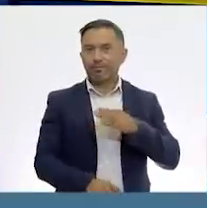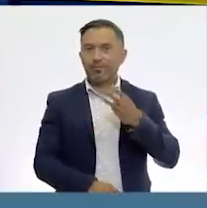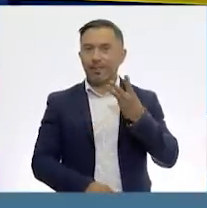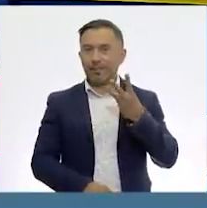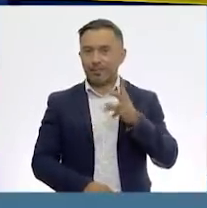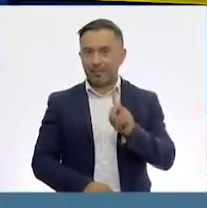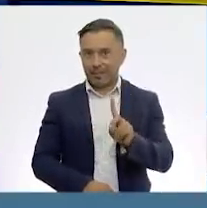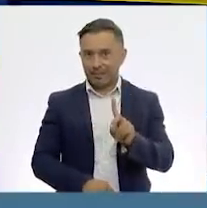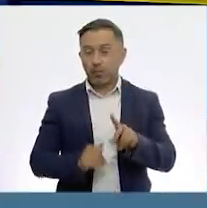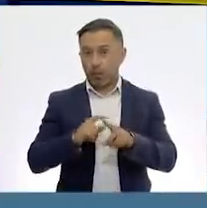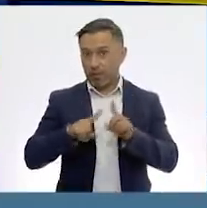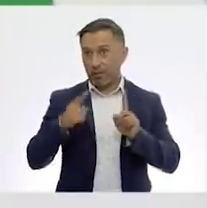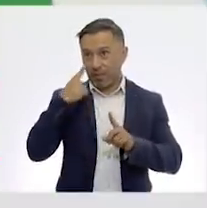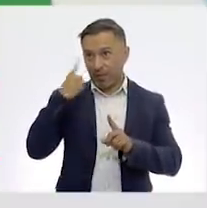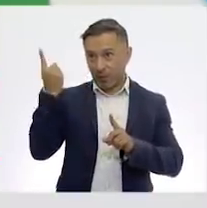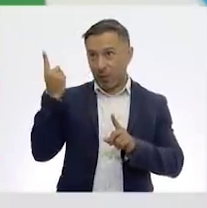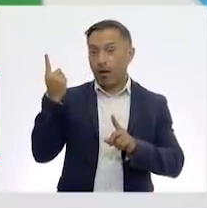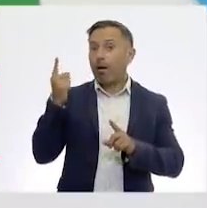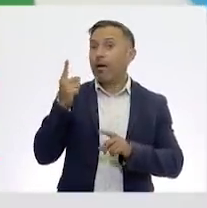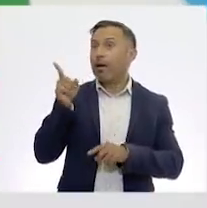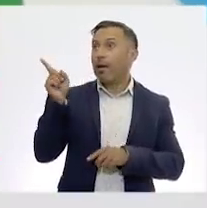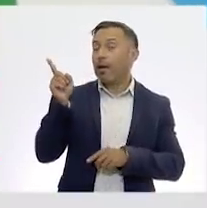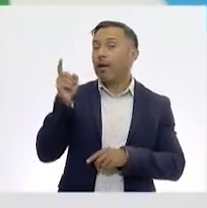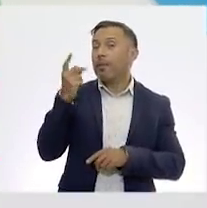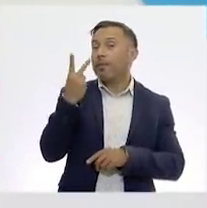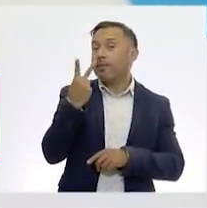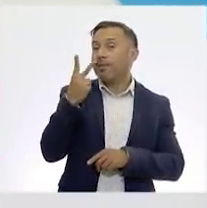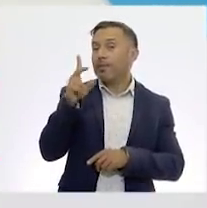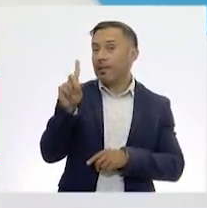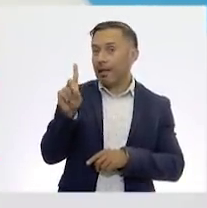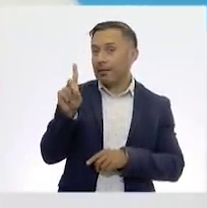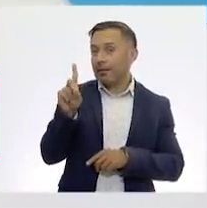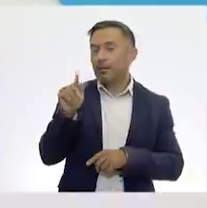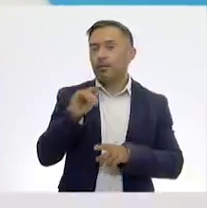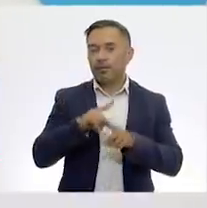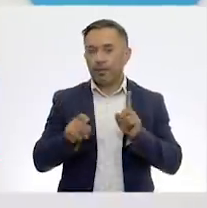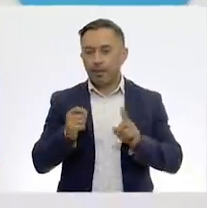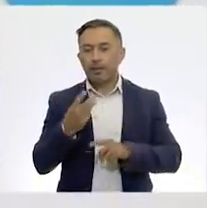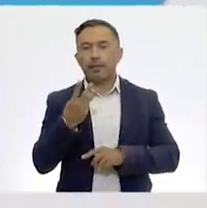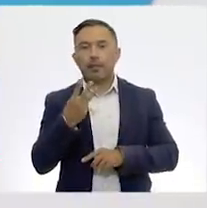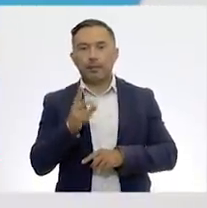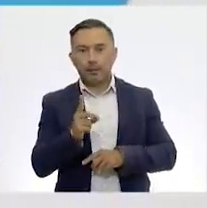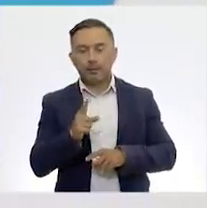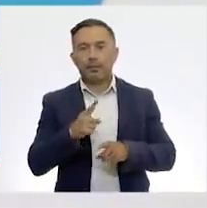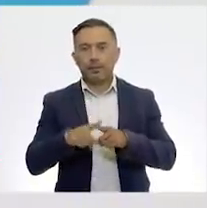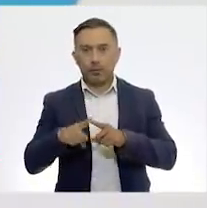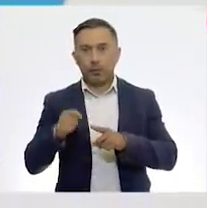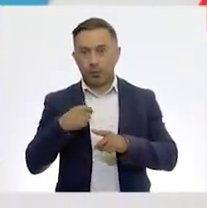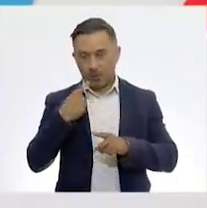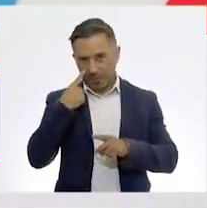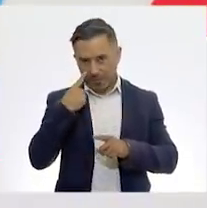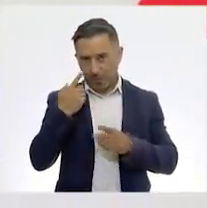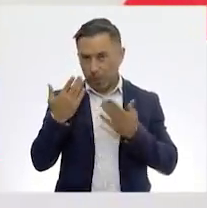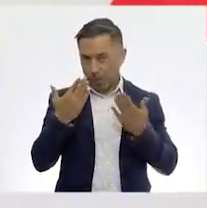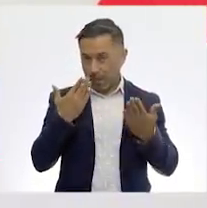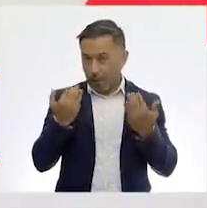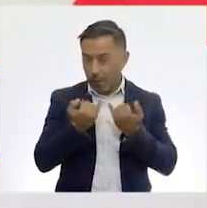geométricas que son bidimensionales y cuerpos geométricos que son tridimensionales.